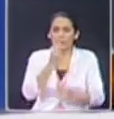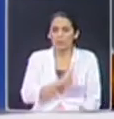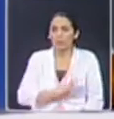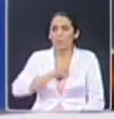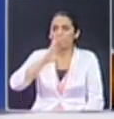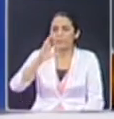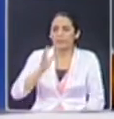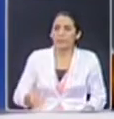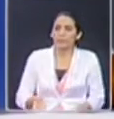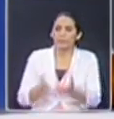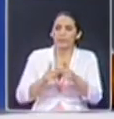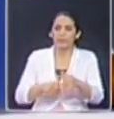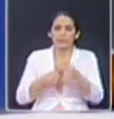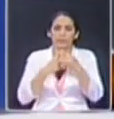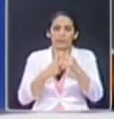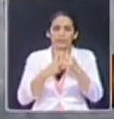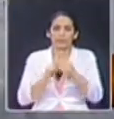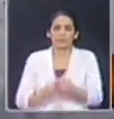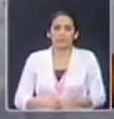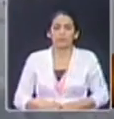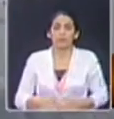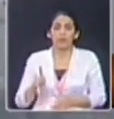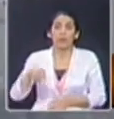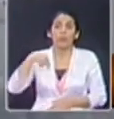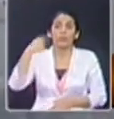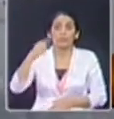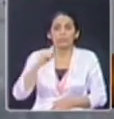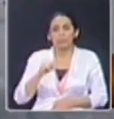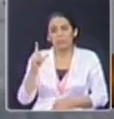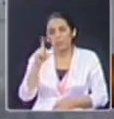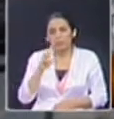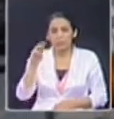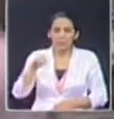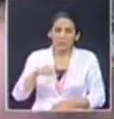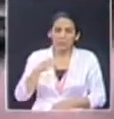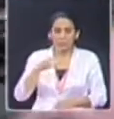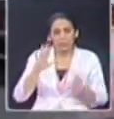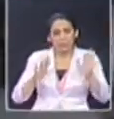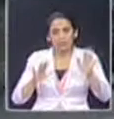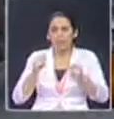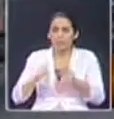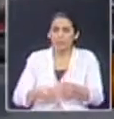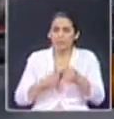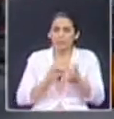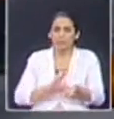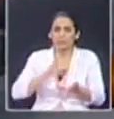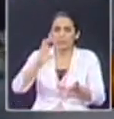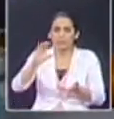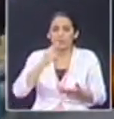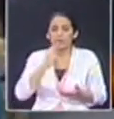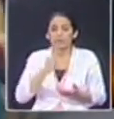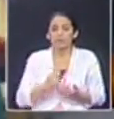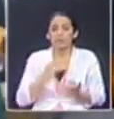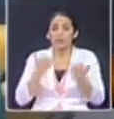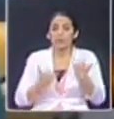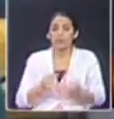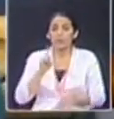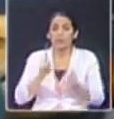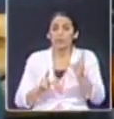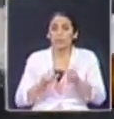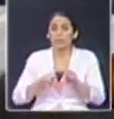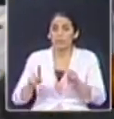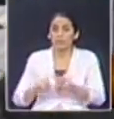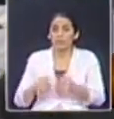allá de los primeros días de la próxima semana. Esto provocó la reacción de los comerciantes afectados por la construcción. Lamentan que la